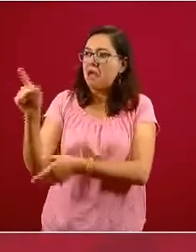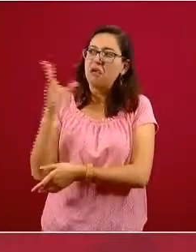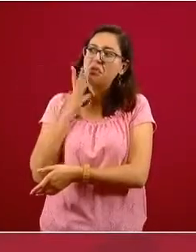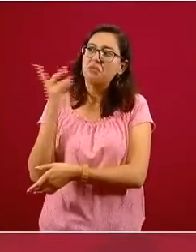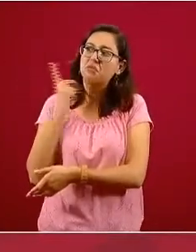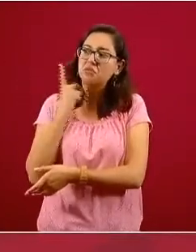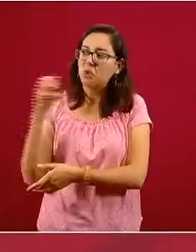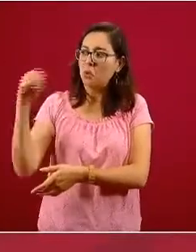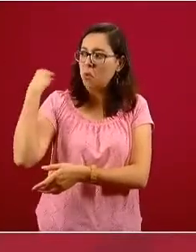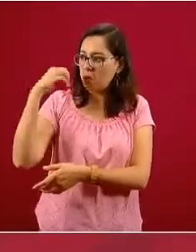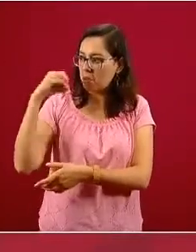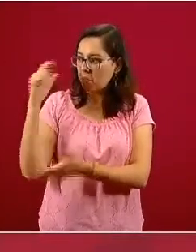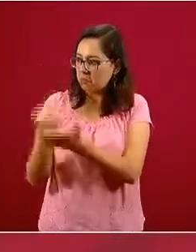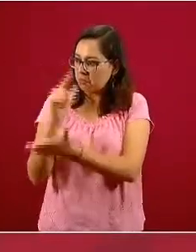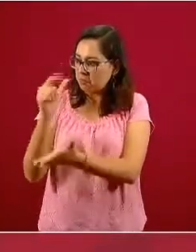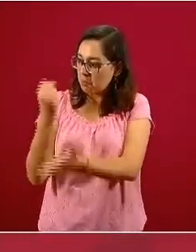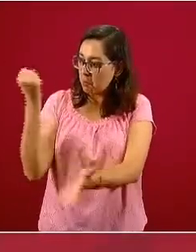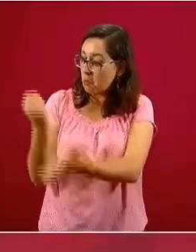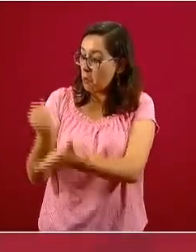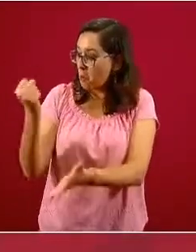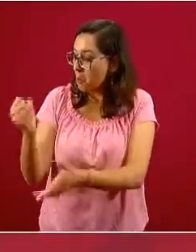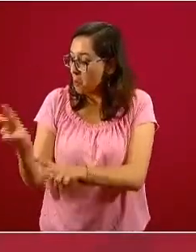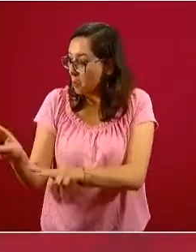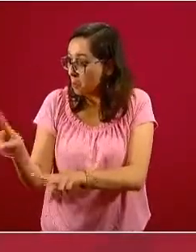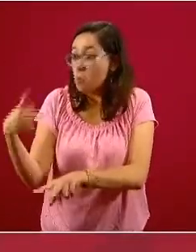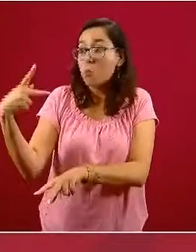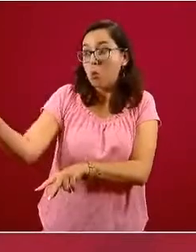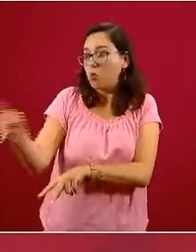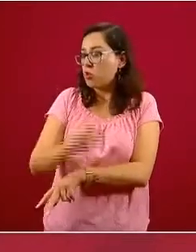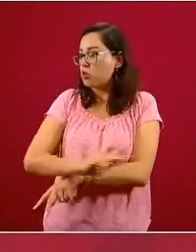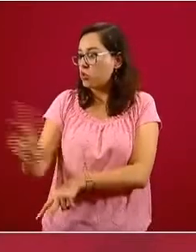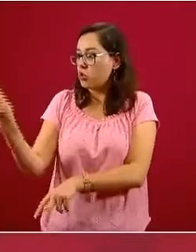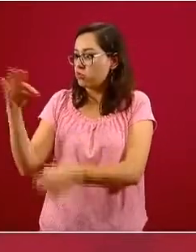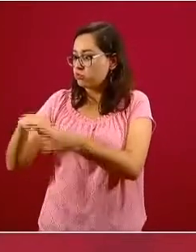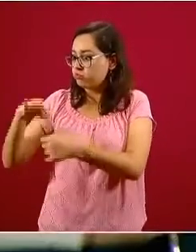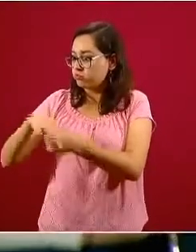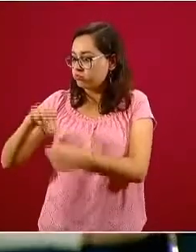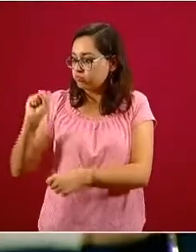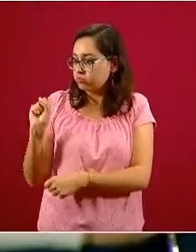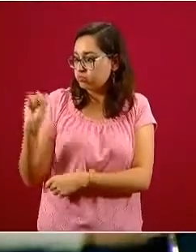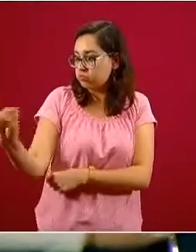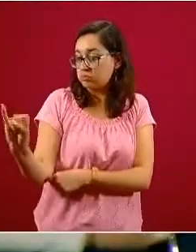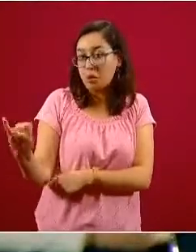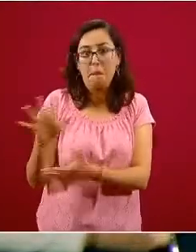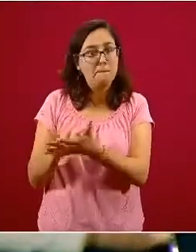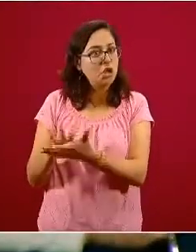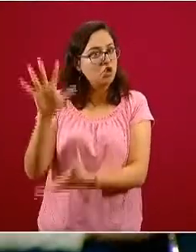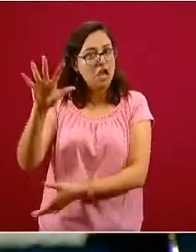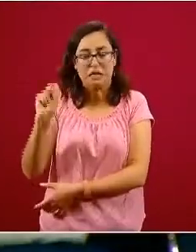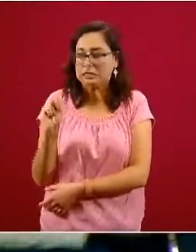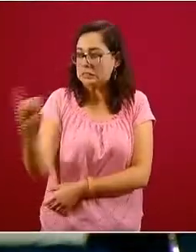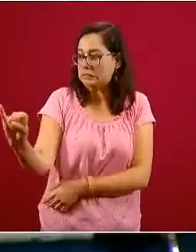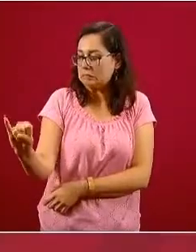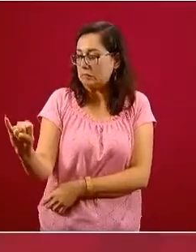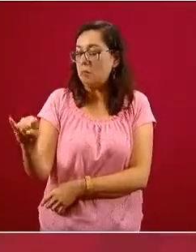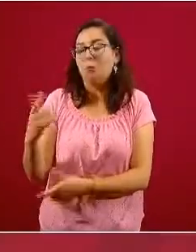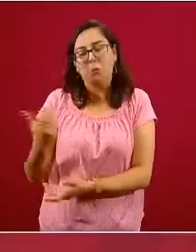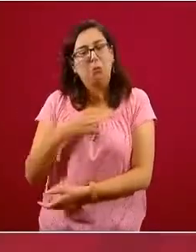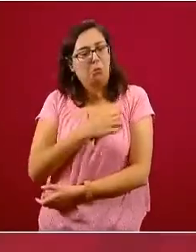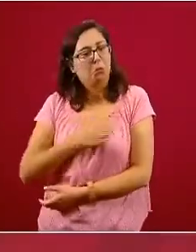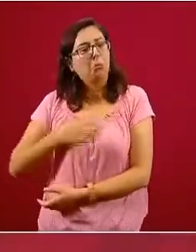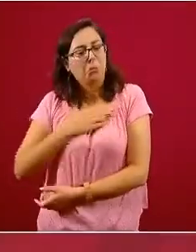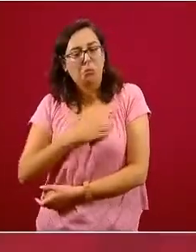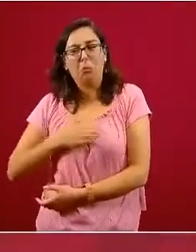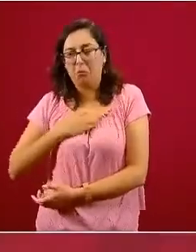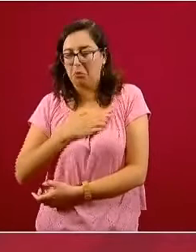Oaxaca impulsó esta ley y la aprobó por unanimidad casi o por una amplísima mayoría,